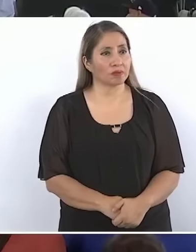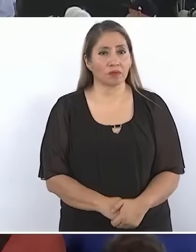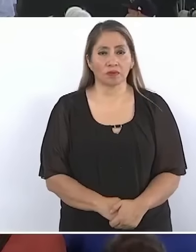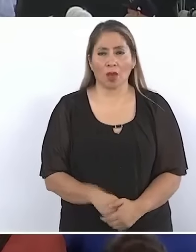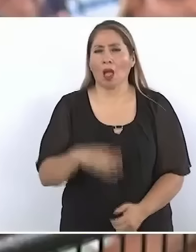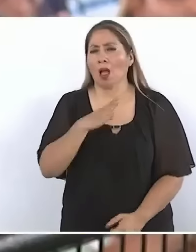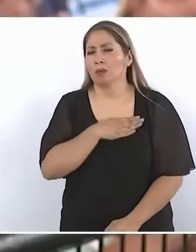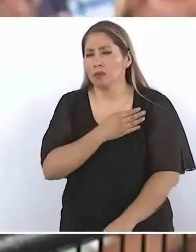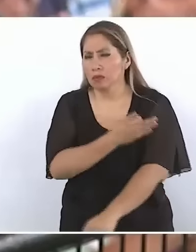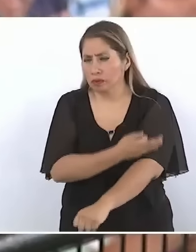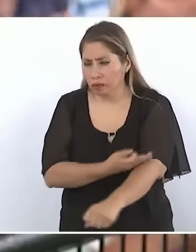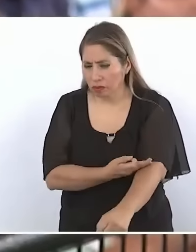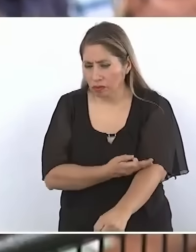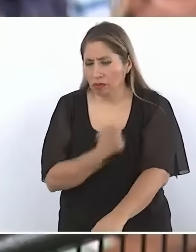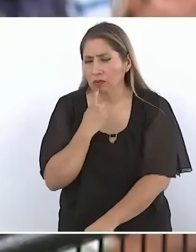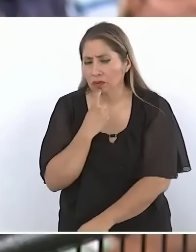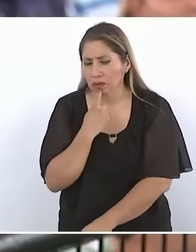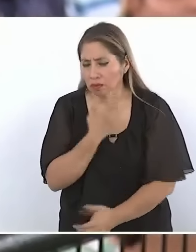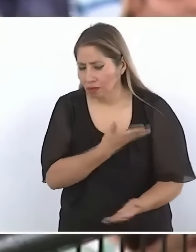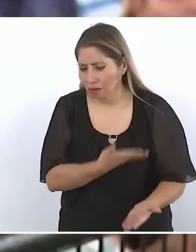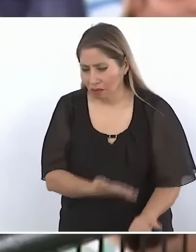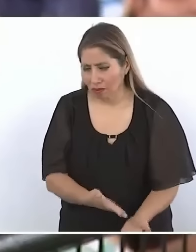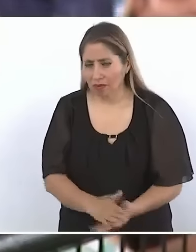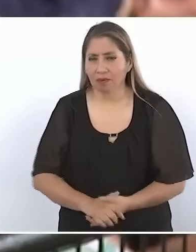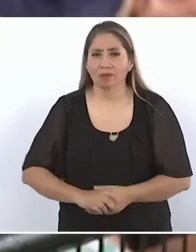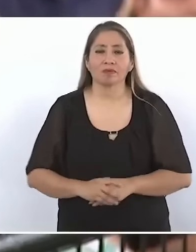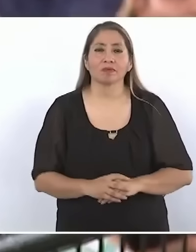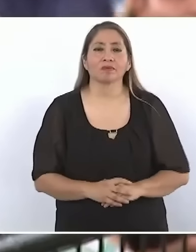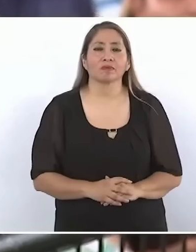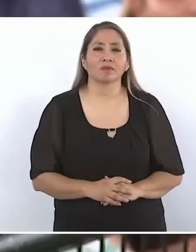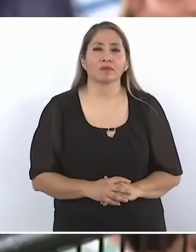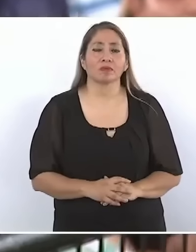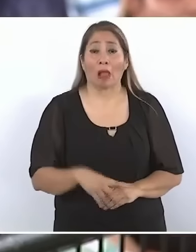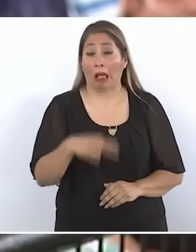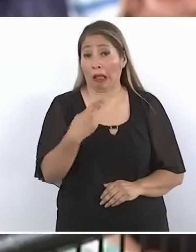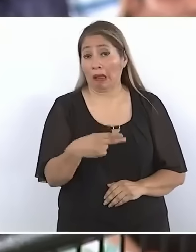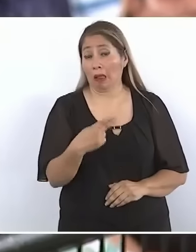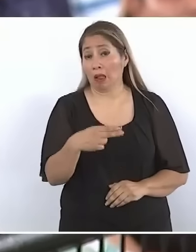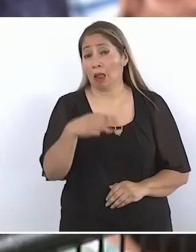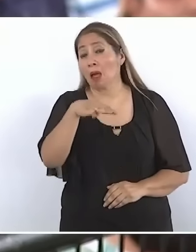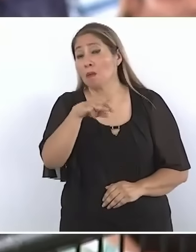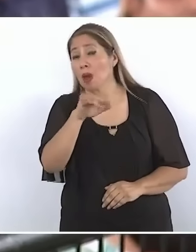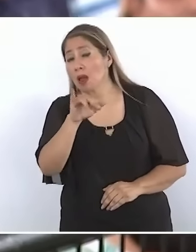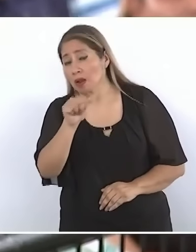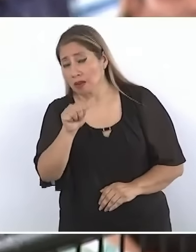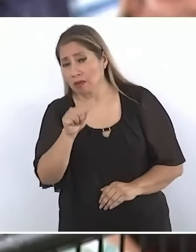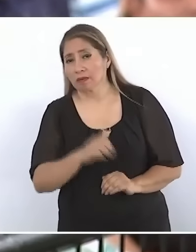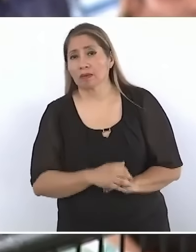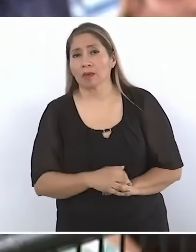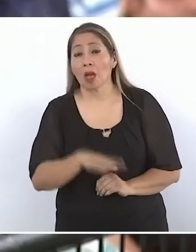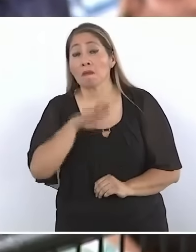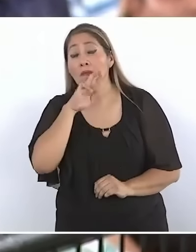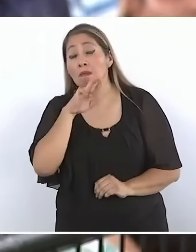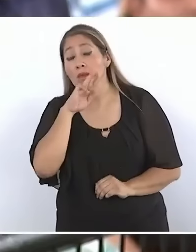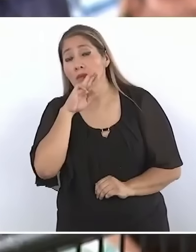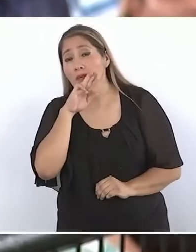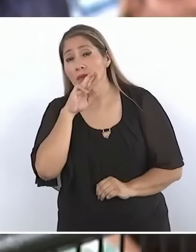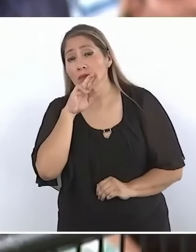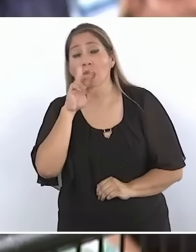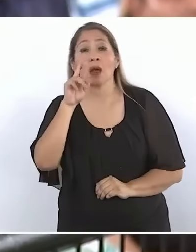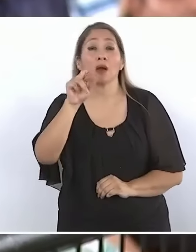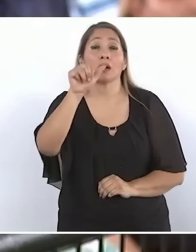Buenas tardes, señor presidente y personalidades que lo acompañan. Mi nombre es María Trinidad Cantú Cortés, mamá de